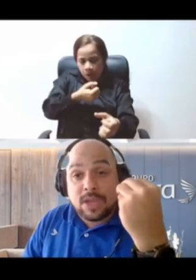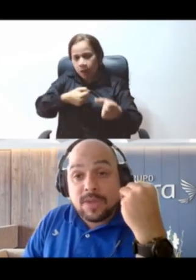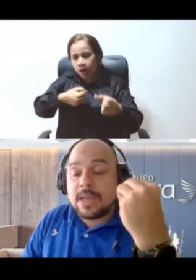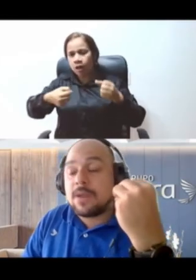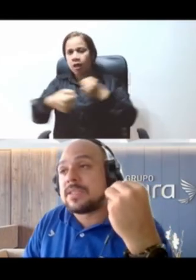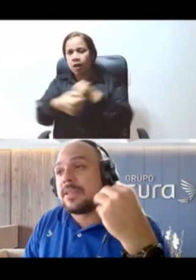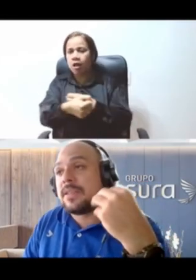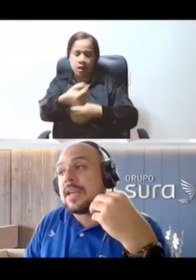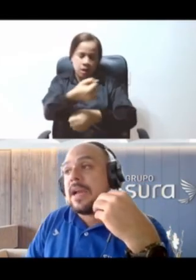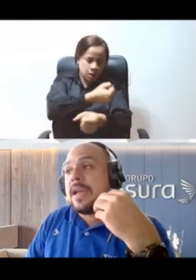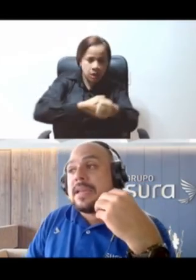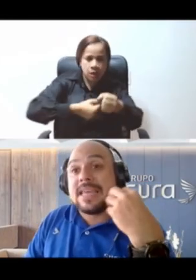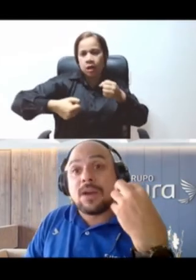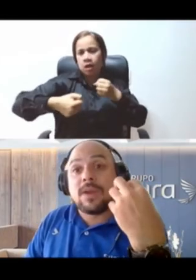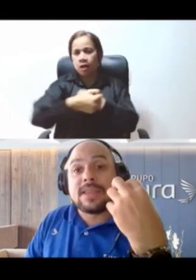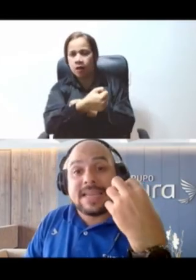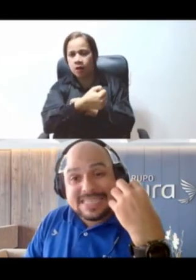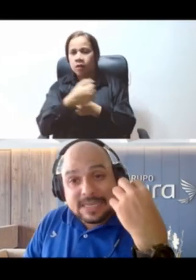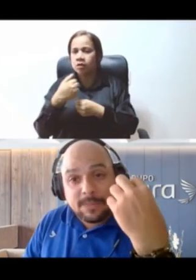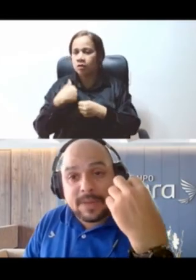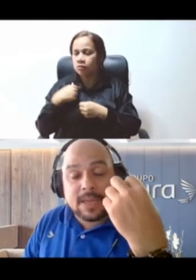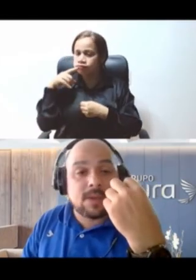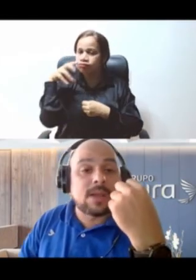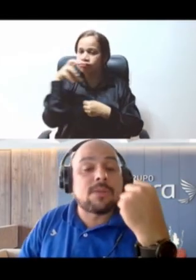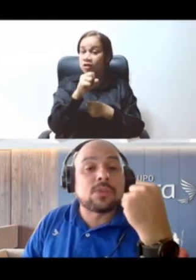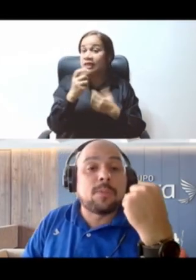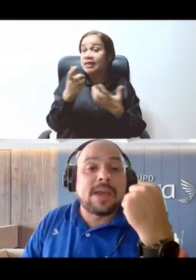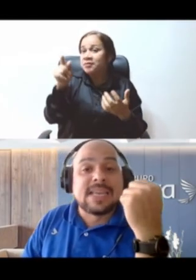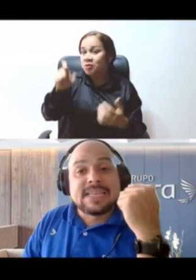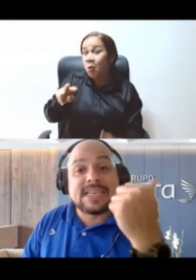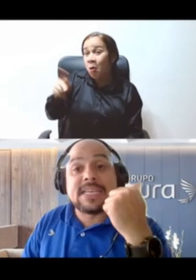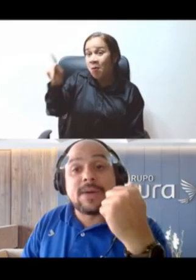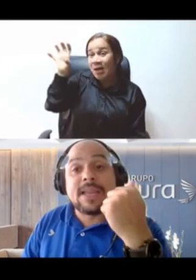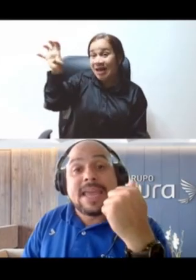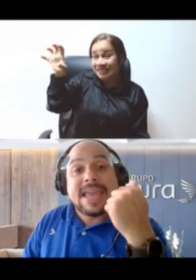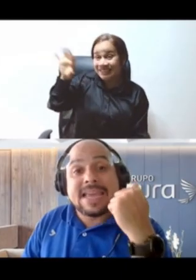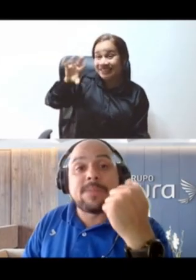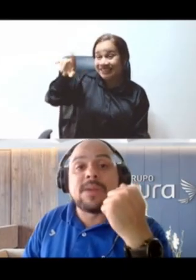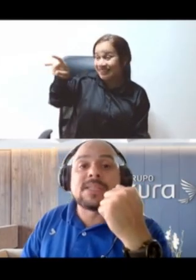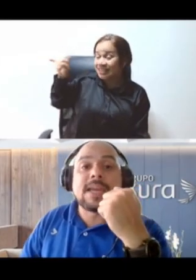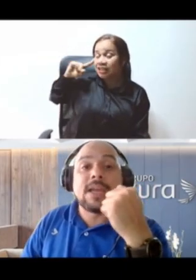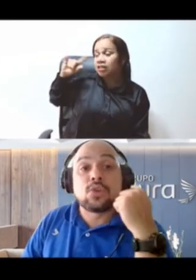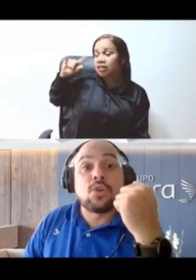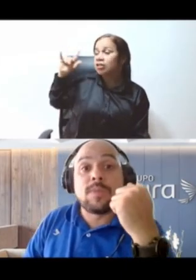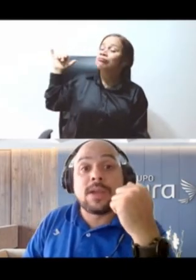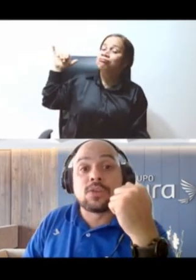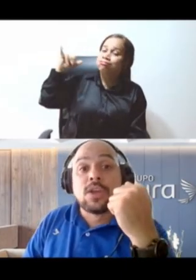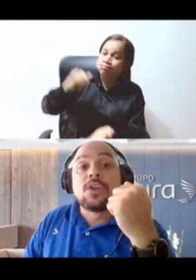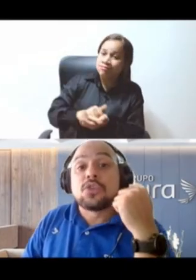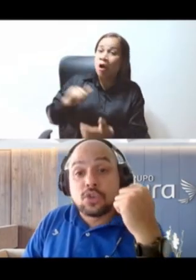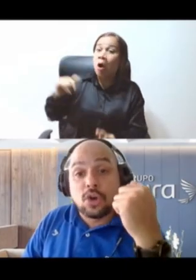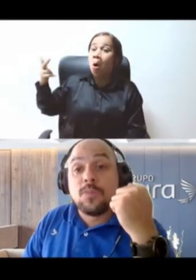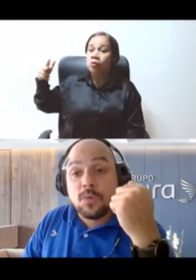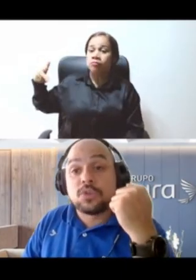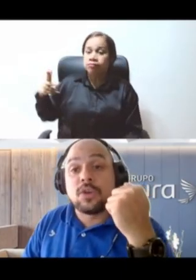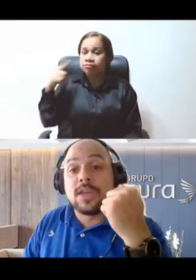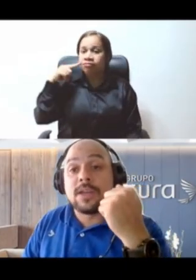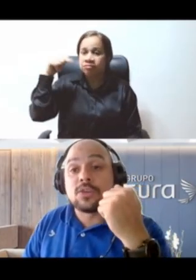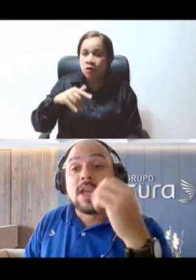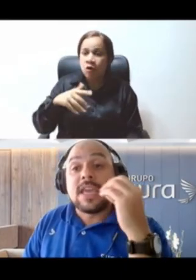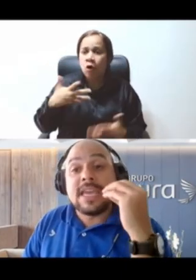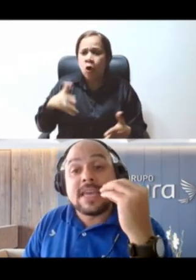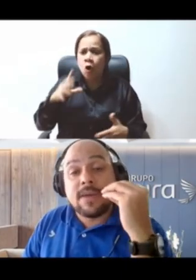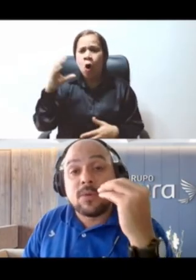como extranjero que viene a nuestra tierra, se dan cuenta que siempre que vienen a nuestro país se llevan ese mensaje. Los colombianos son